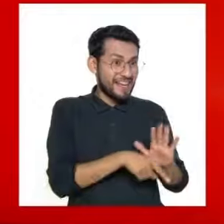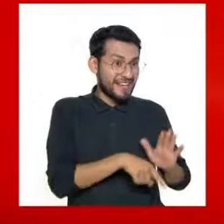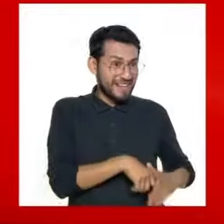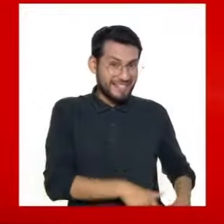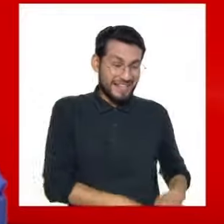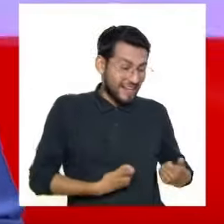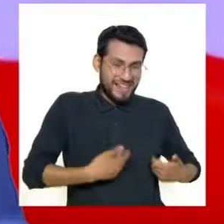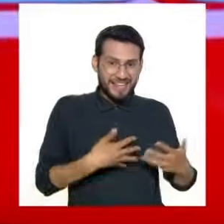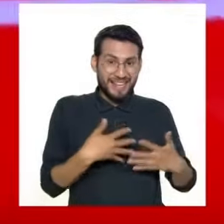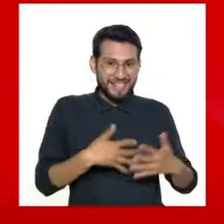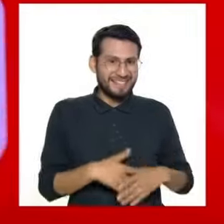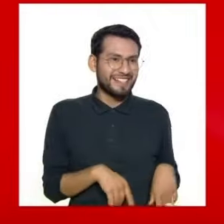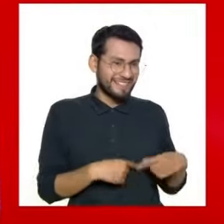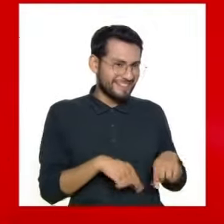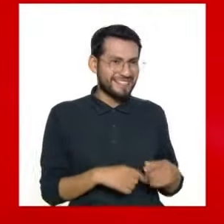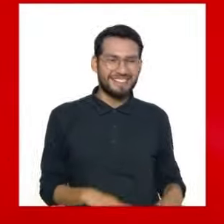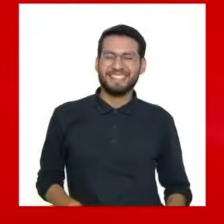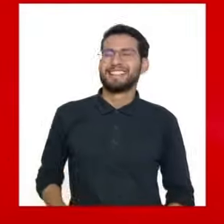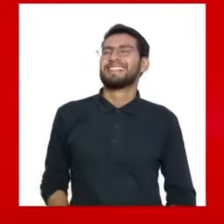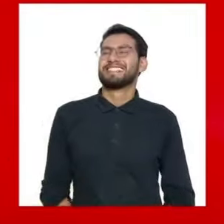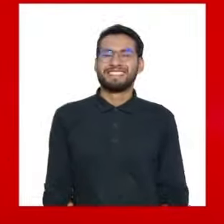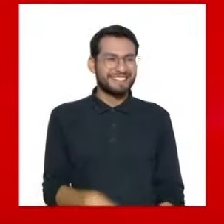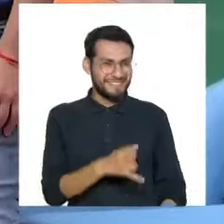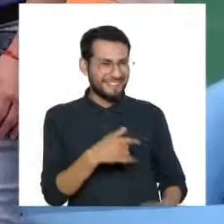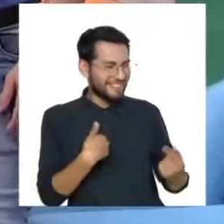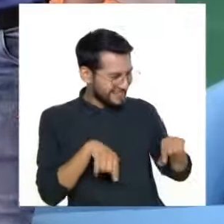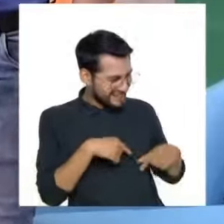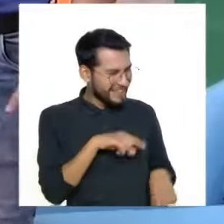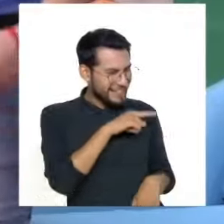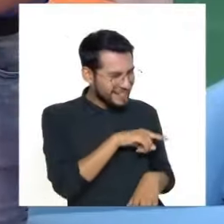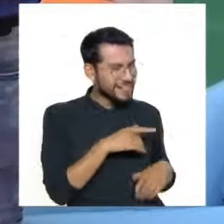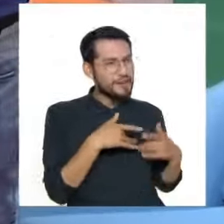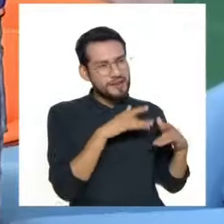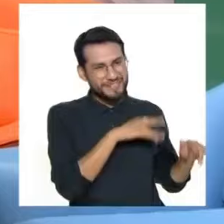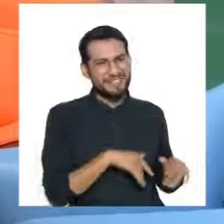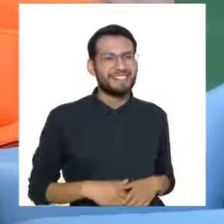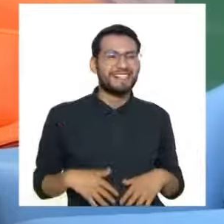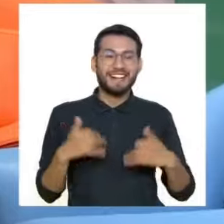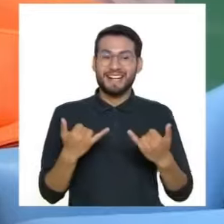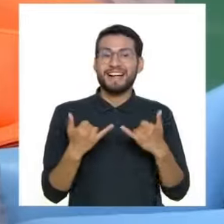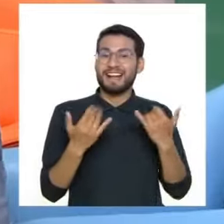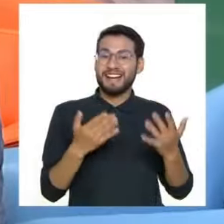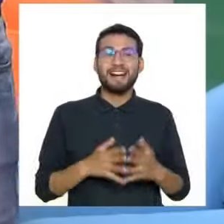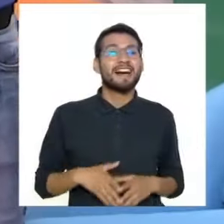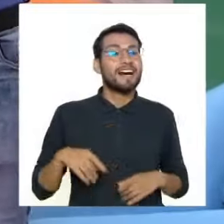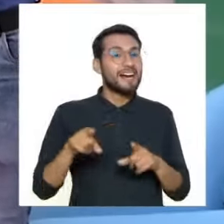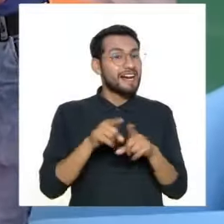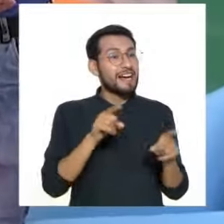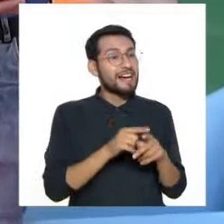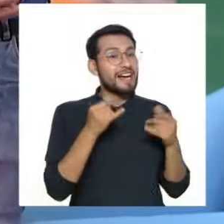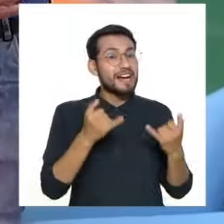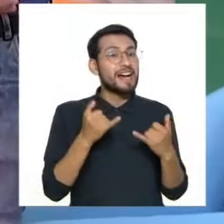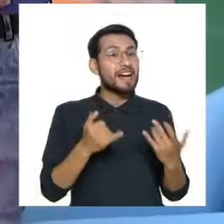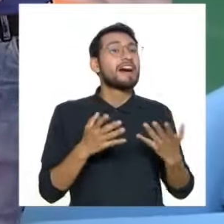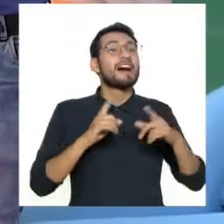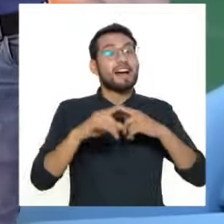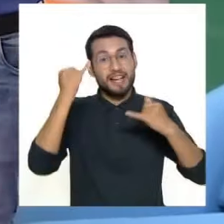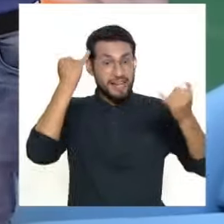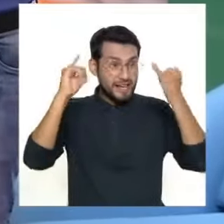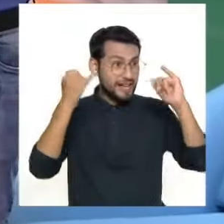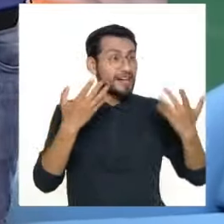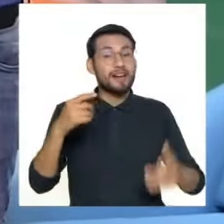puso nervioso me puso nervioso Ay pobrecito Oye les cuento Que hay día también vamos a tener productos innovadores